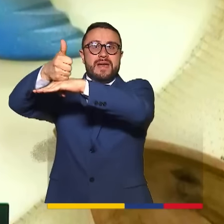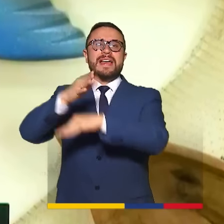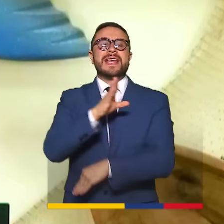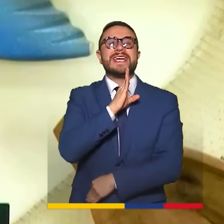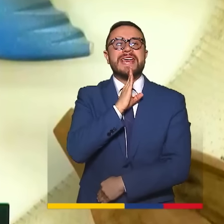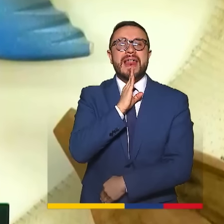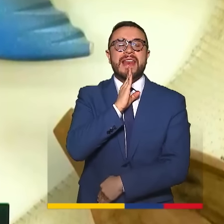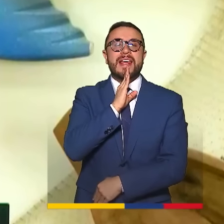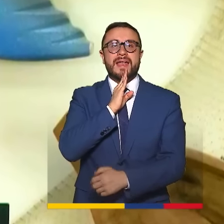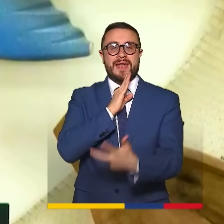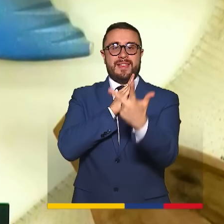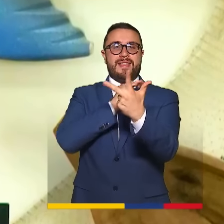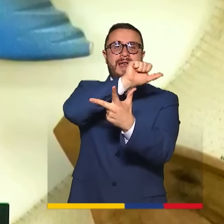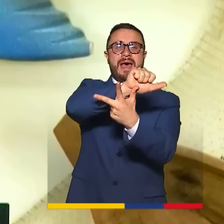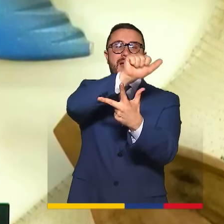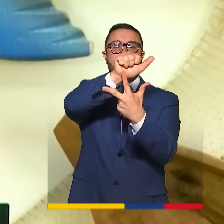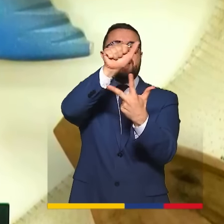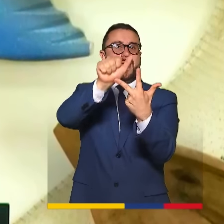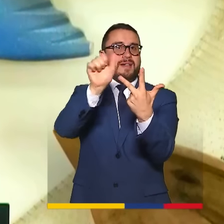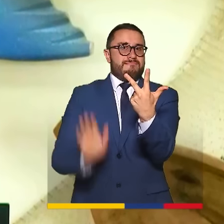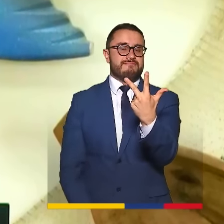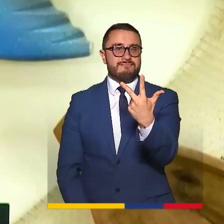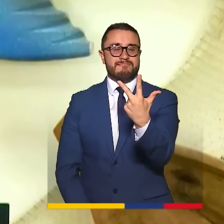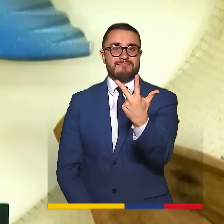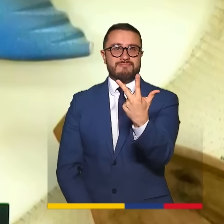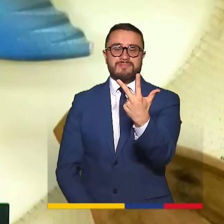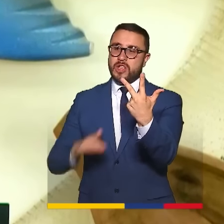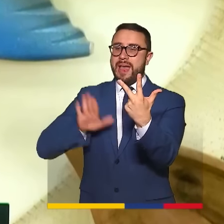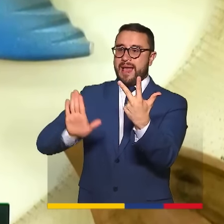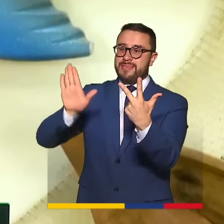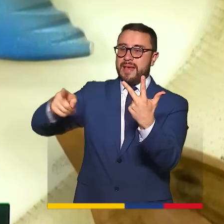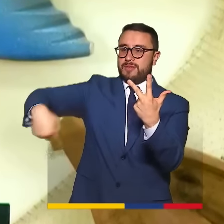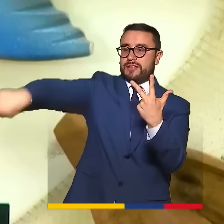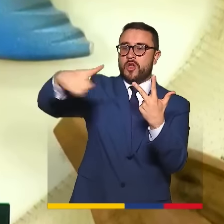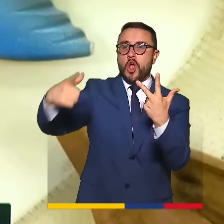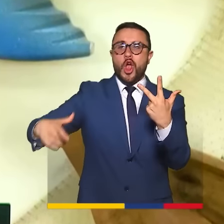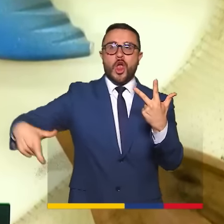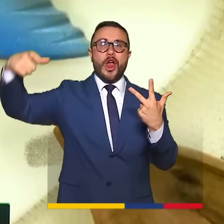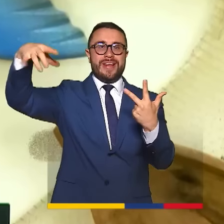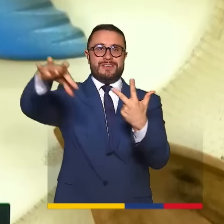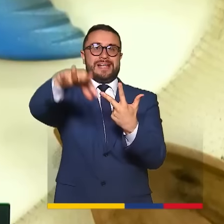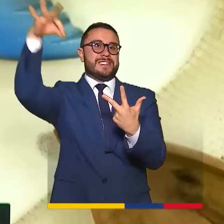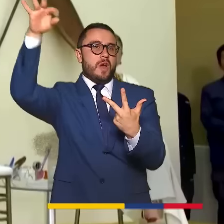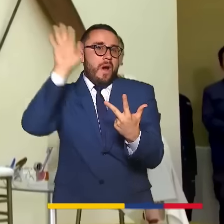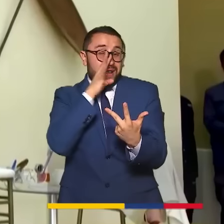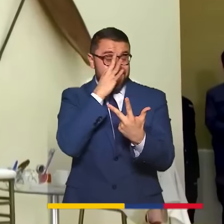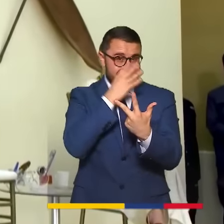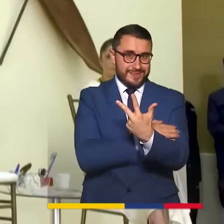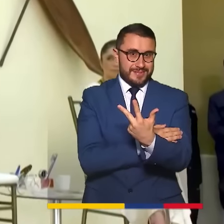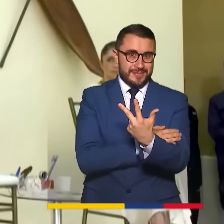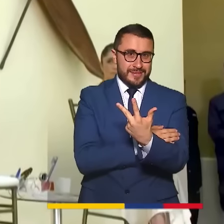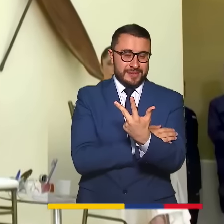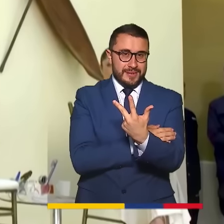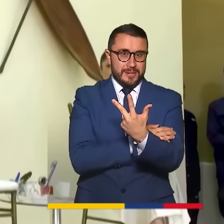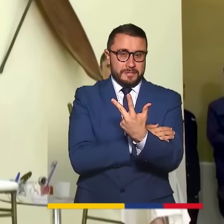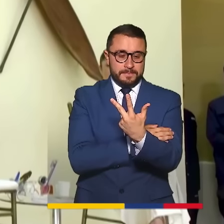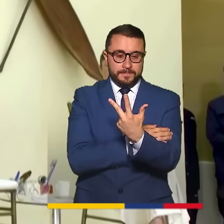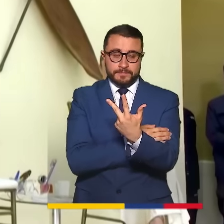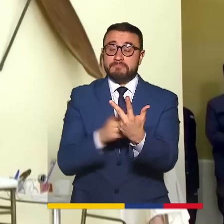¿Quién más puede defender al pueblo de Colombia de sus vicisitudes, de su